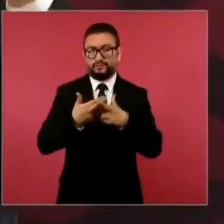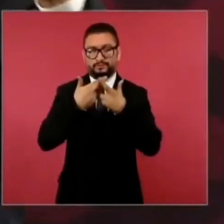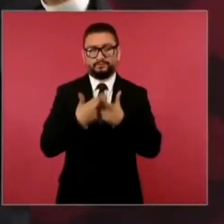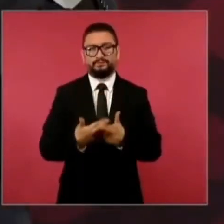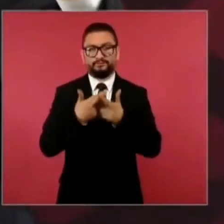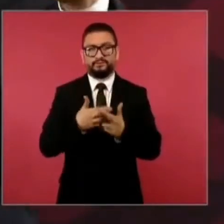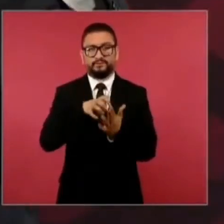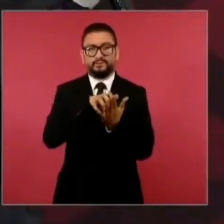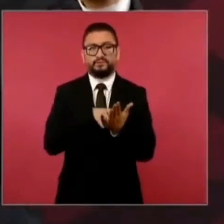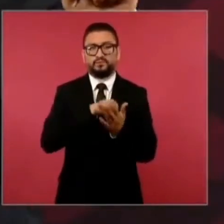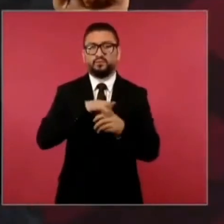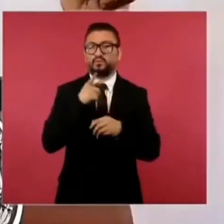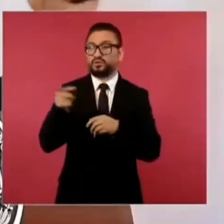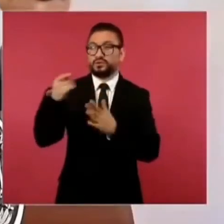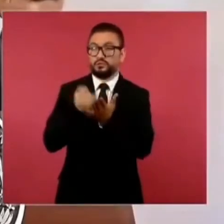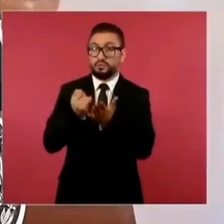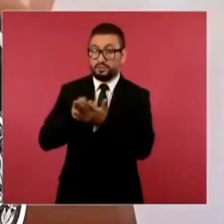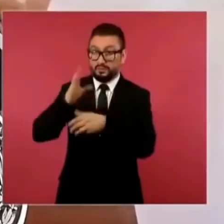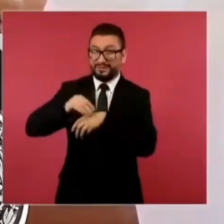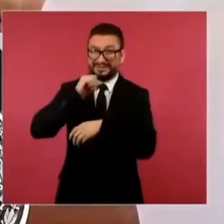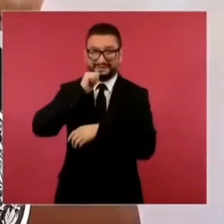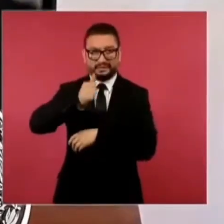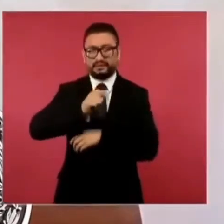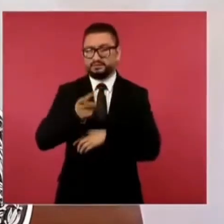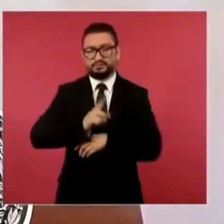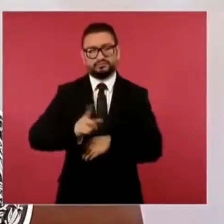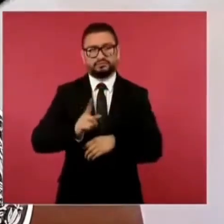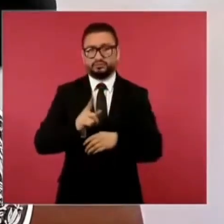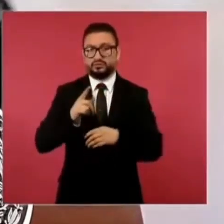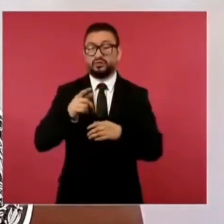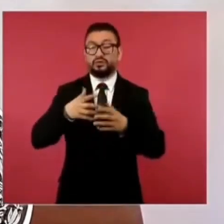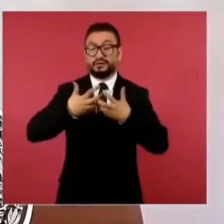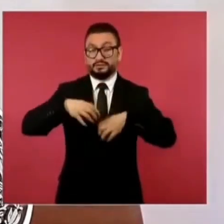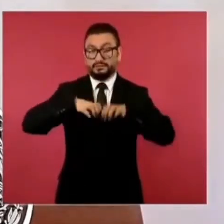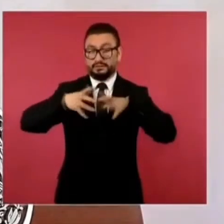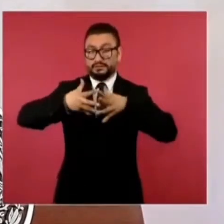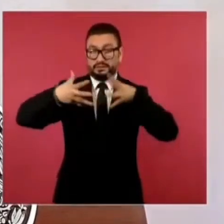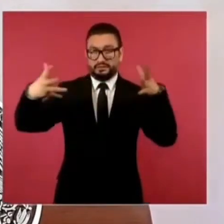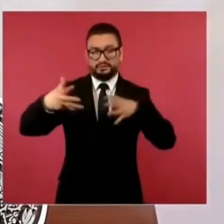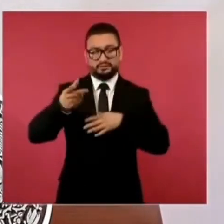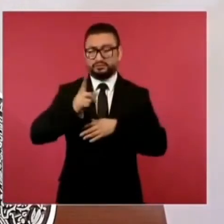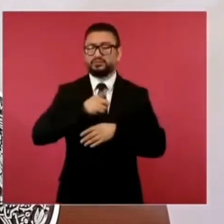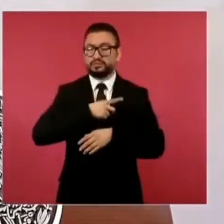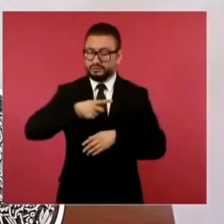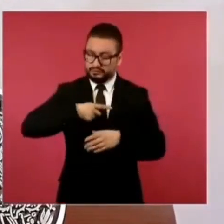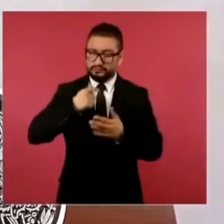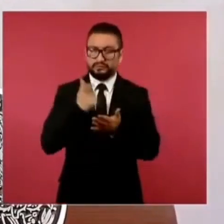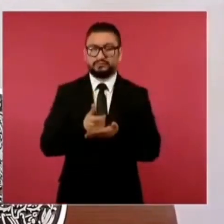por no condonar los impuestos a los grandes,